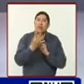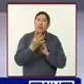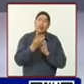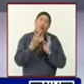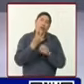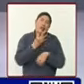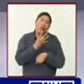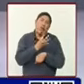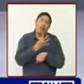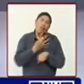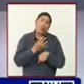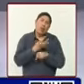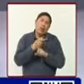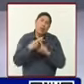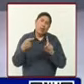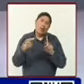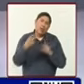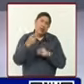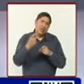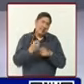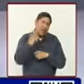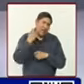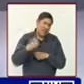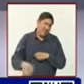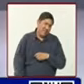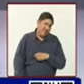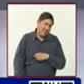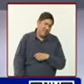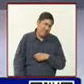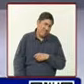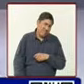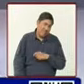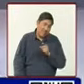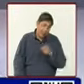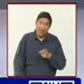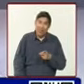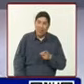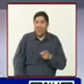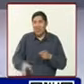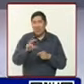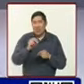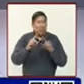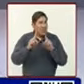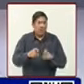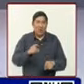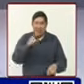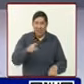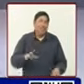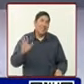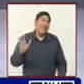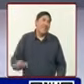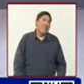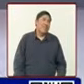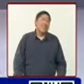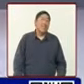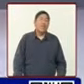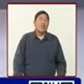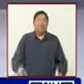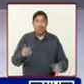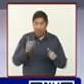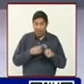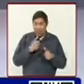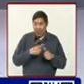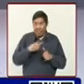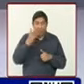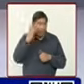4 horas y media aproximadamente. Me ganas. ¿Tú? Eso te iba a decir, mejor ni te pregunto. Pero bueno,